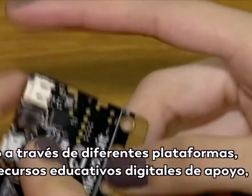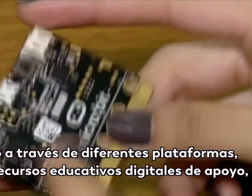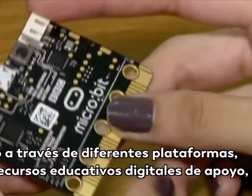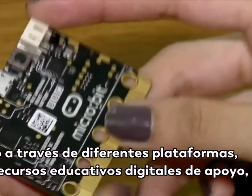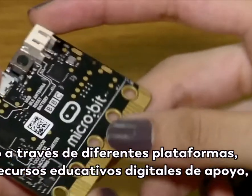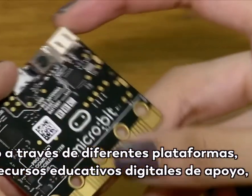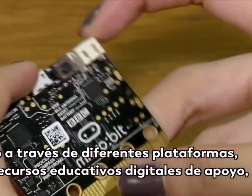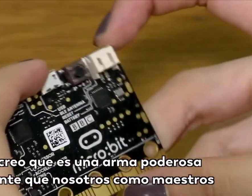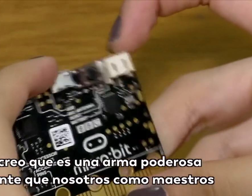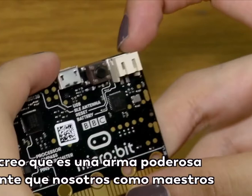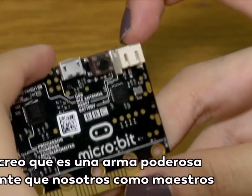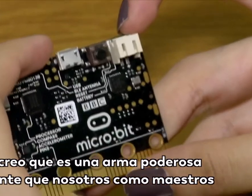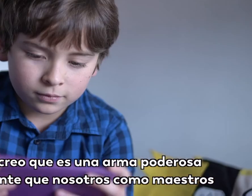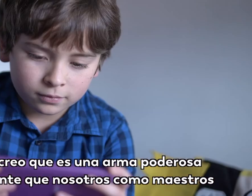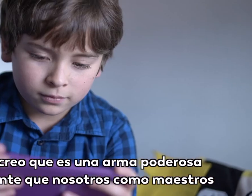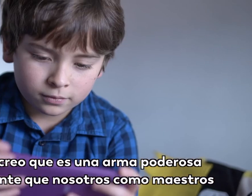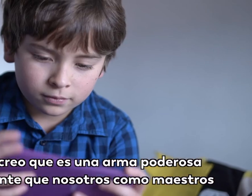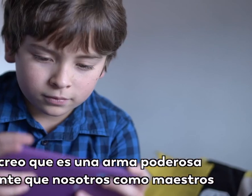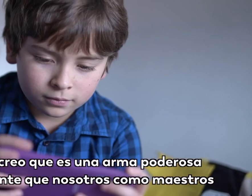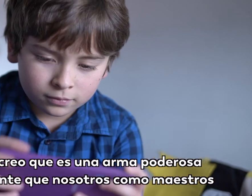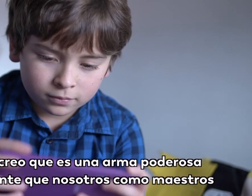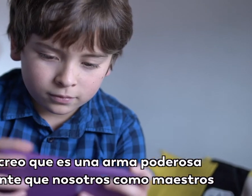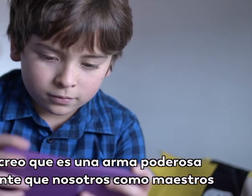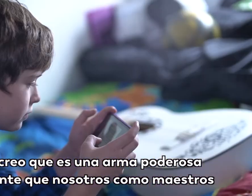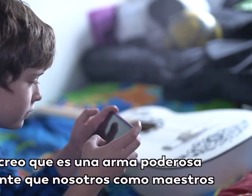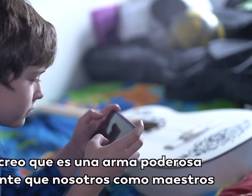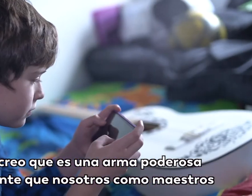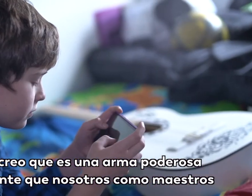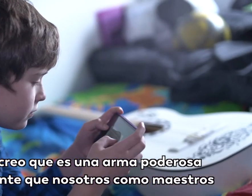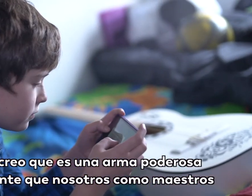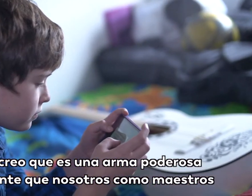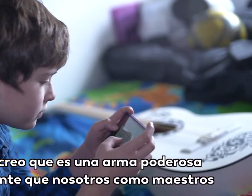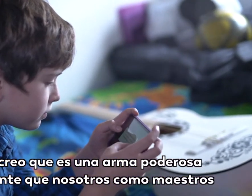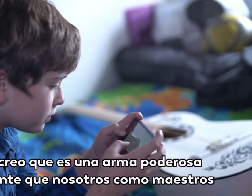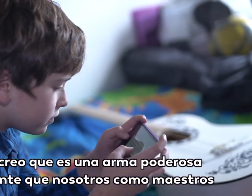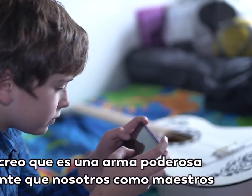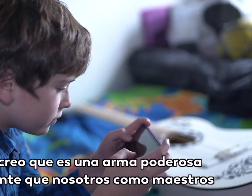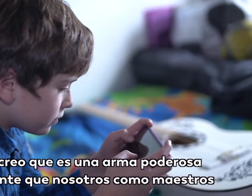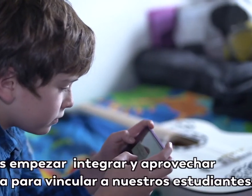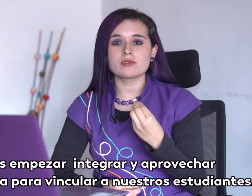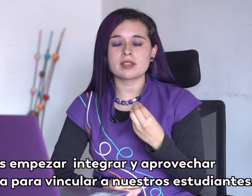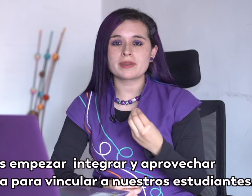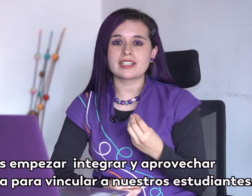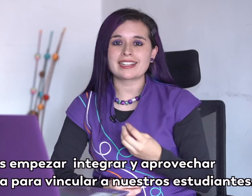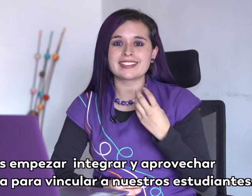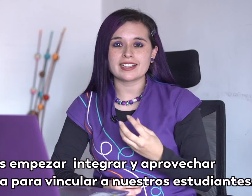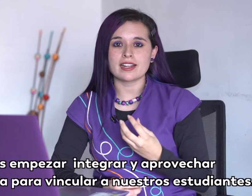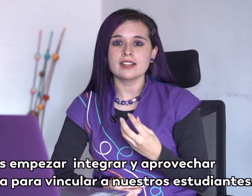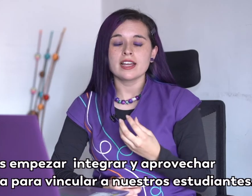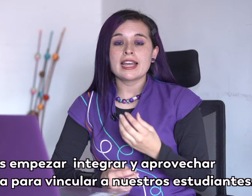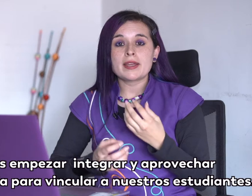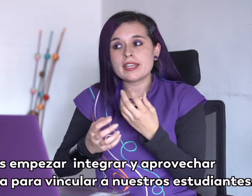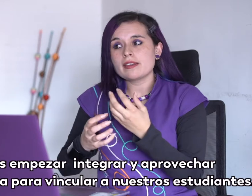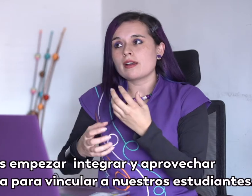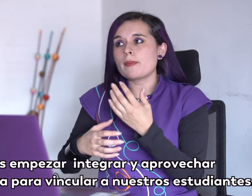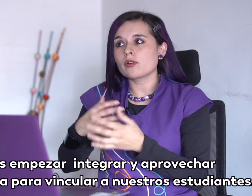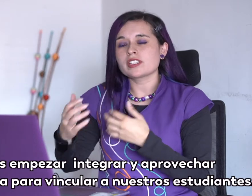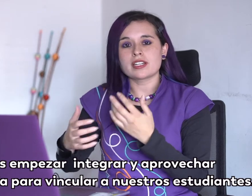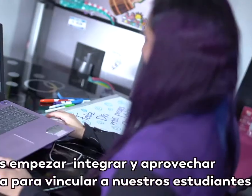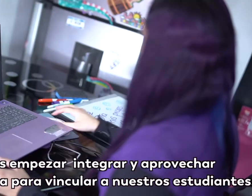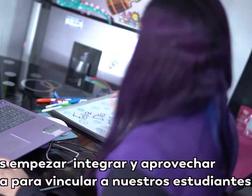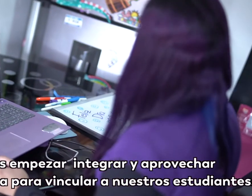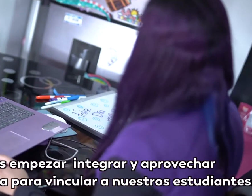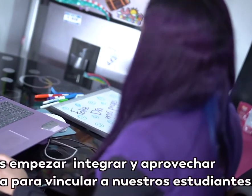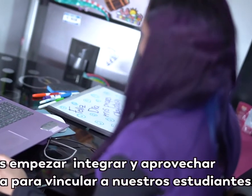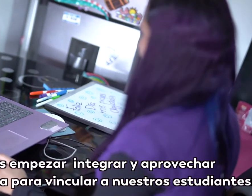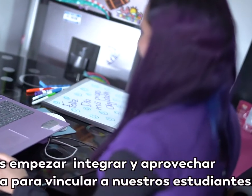recursos educativos digitales de apoyo, que creo que es una arma poderosa y potente que nosotros como maestros podemos empezar a integrar y